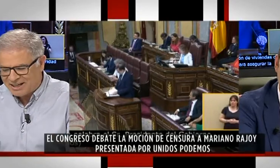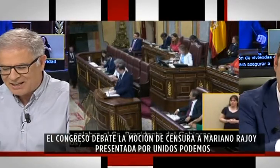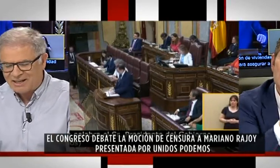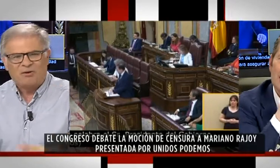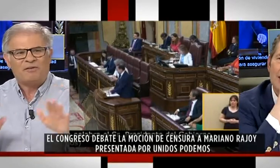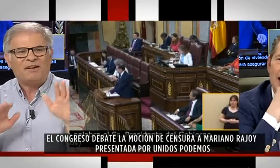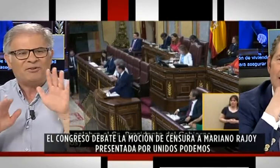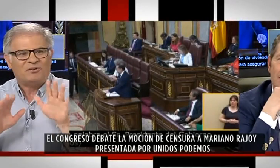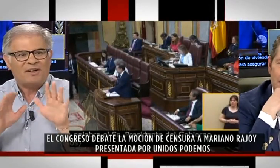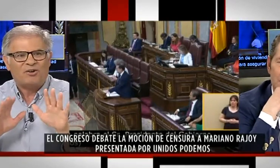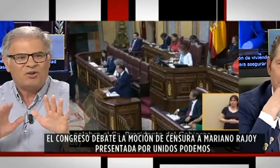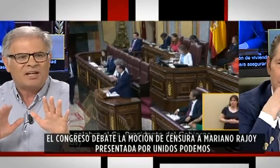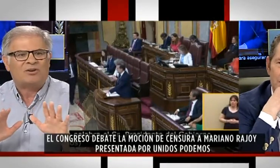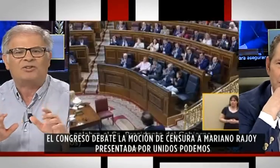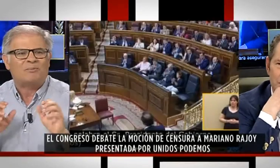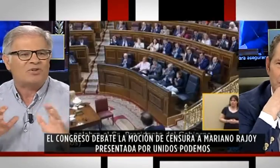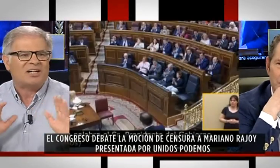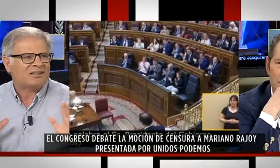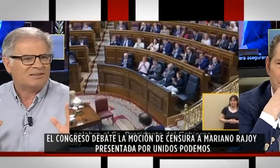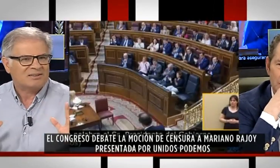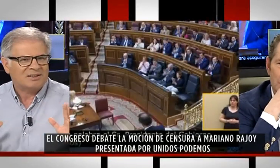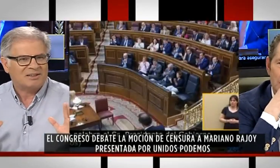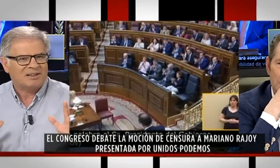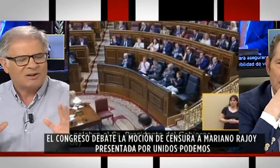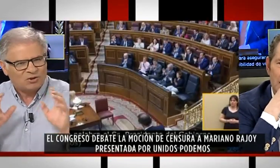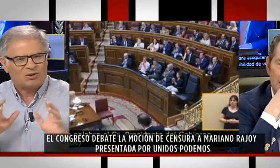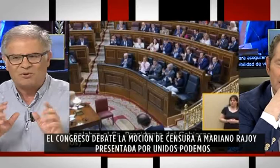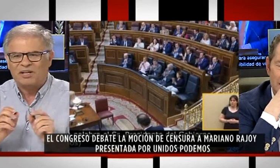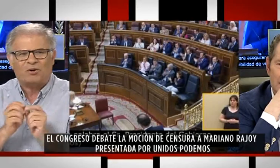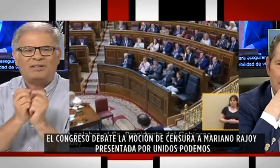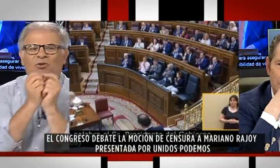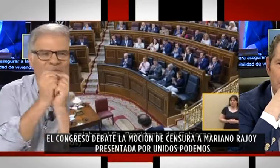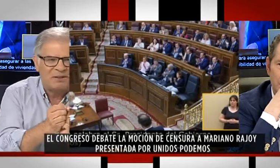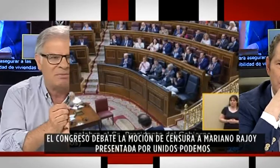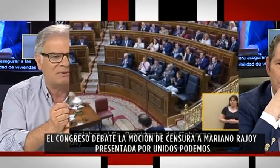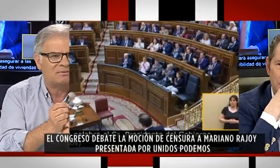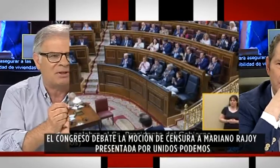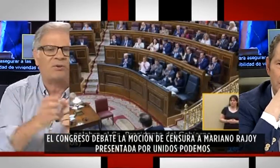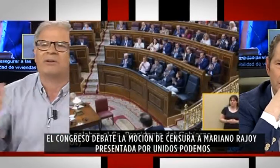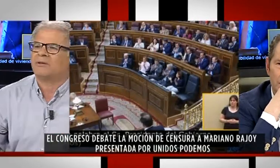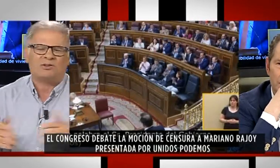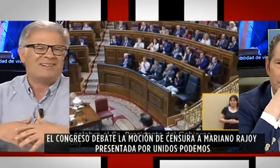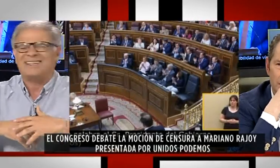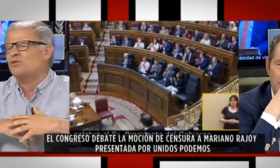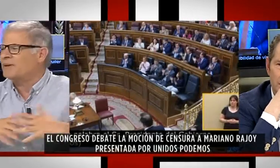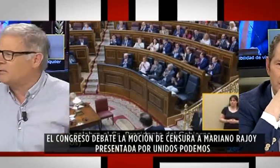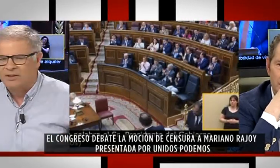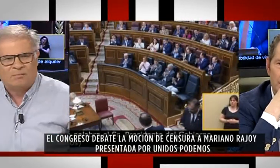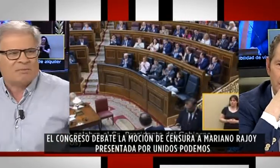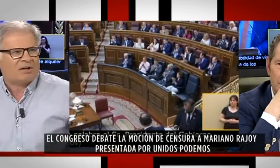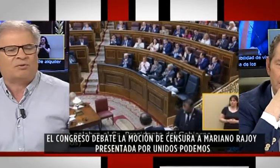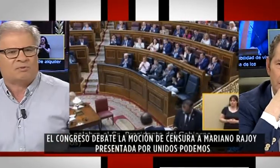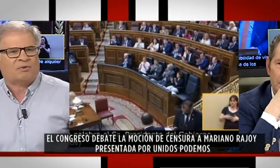nada nada nada o que fire aunque fue la joya y contraponer o contraponer o dato de pib rajoy de esto va estupendamente